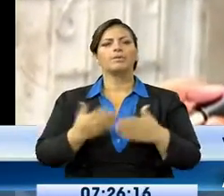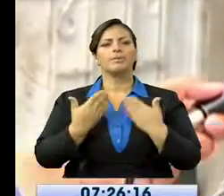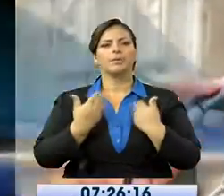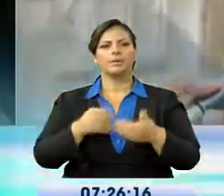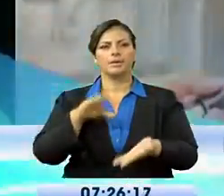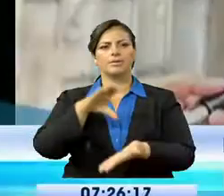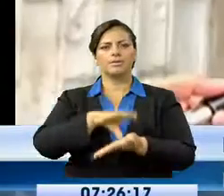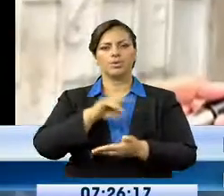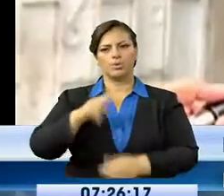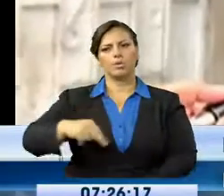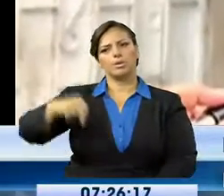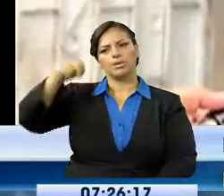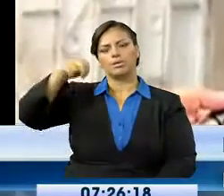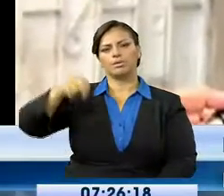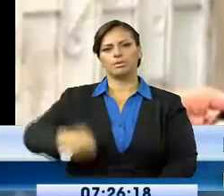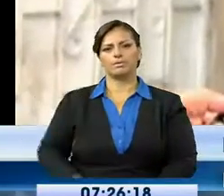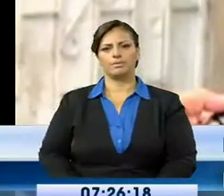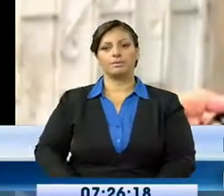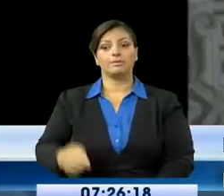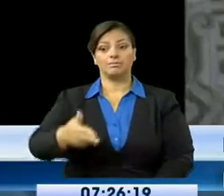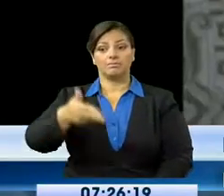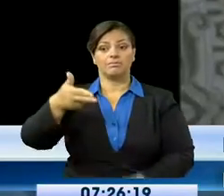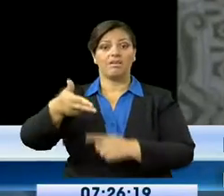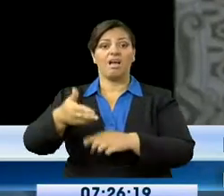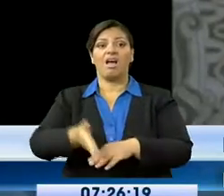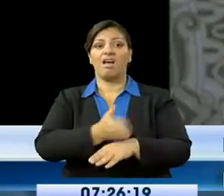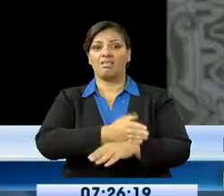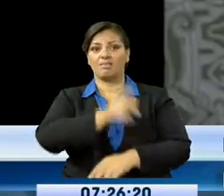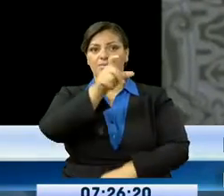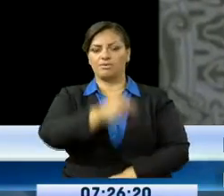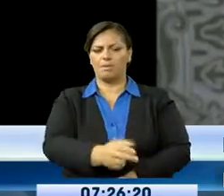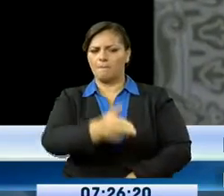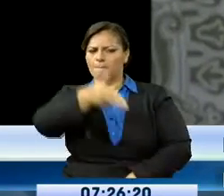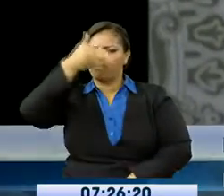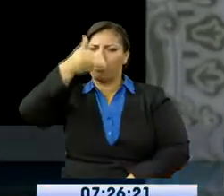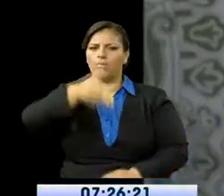armas ya hayan servido para asesinar a alguien. Informó José Morales.